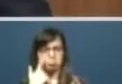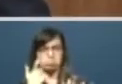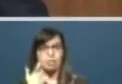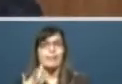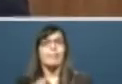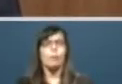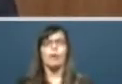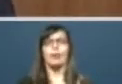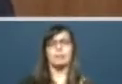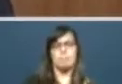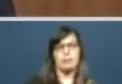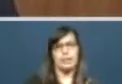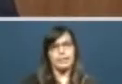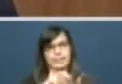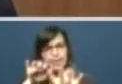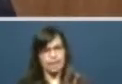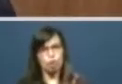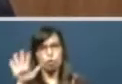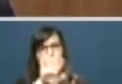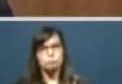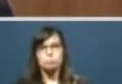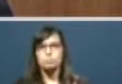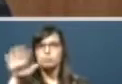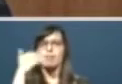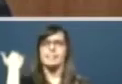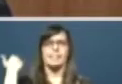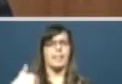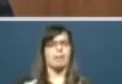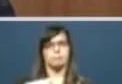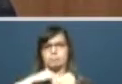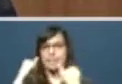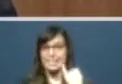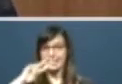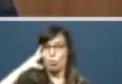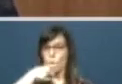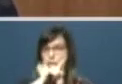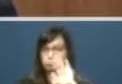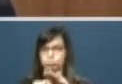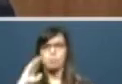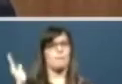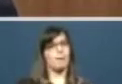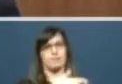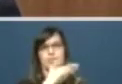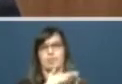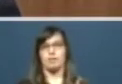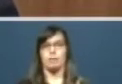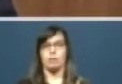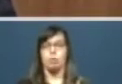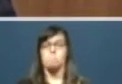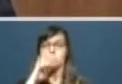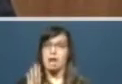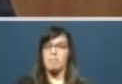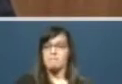tanto españa como castilla y león' han dejado atrás esa segunda recesión y apuntan unas tendencias